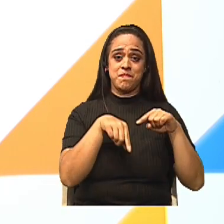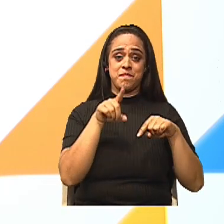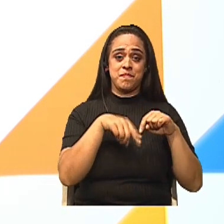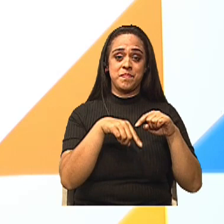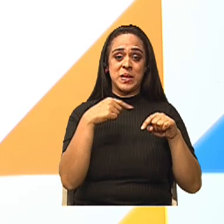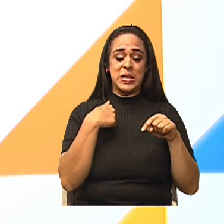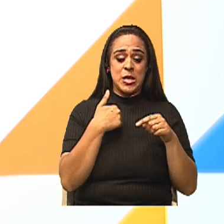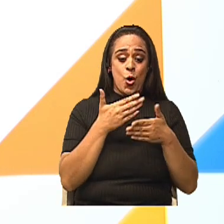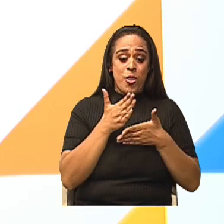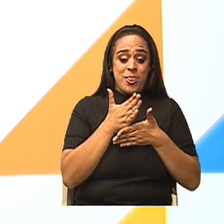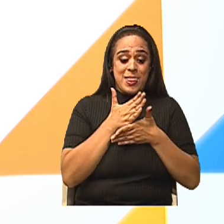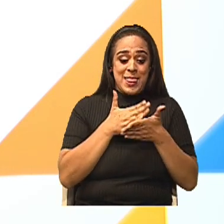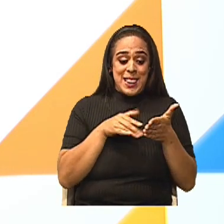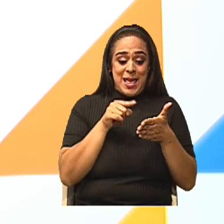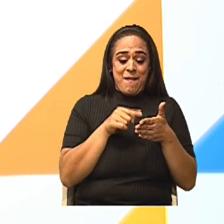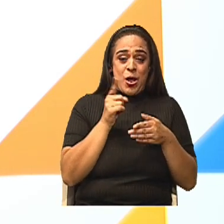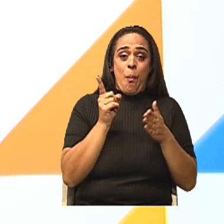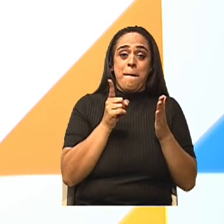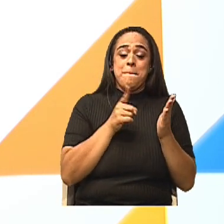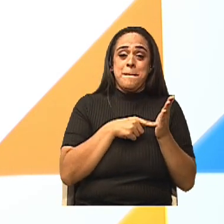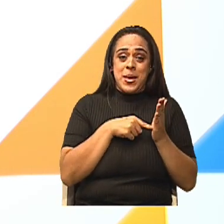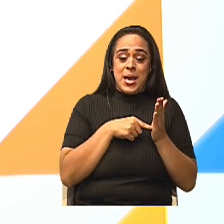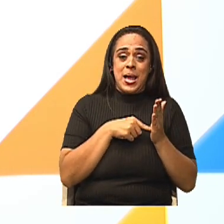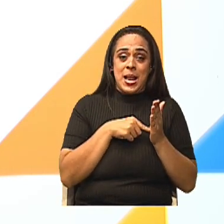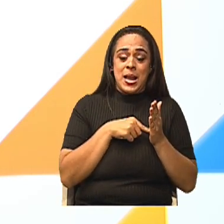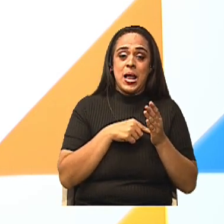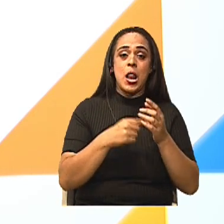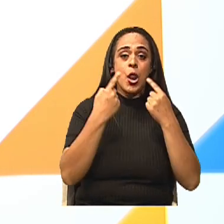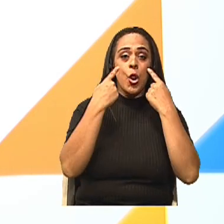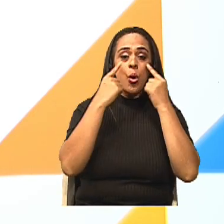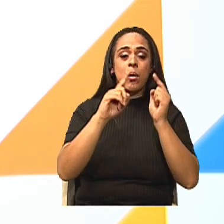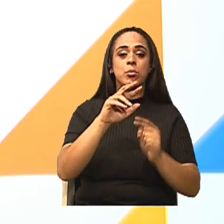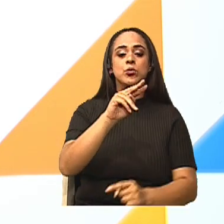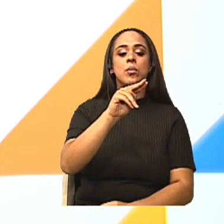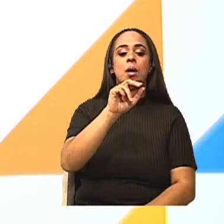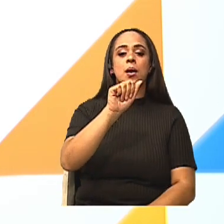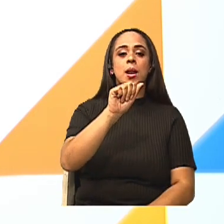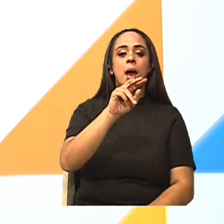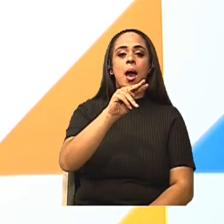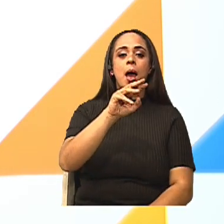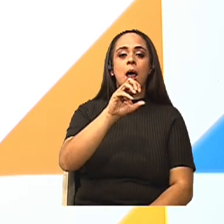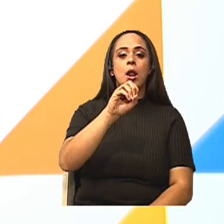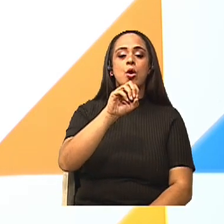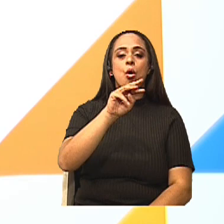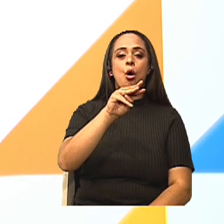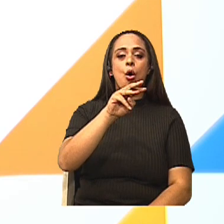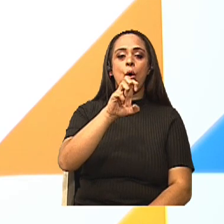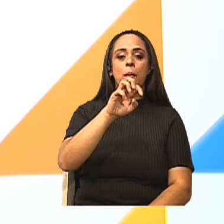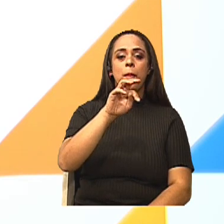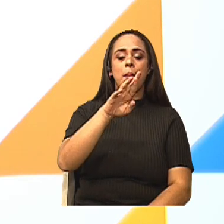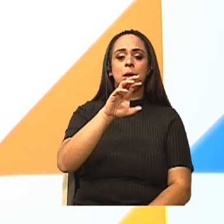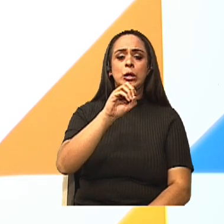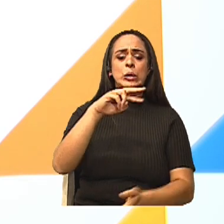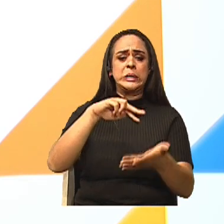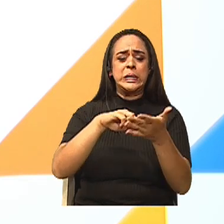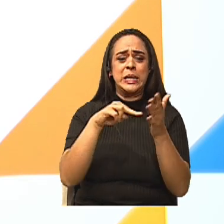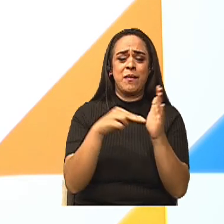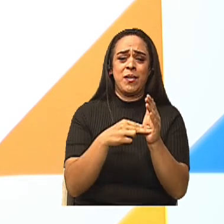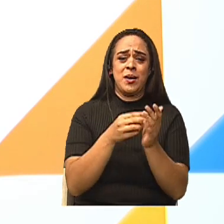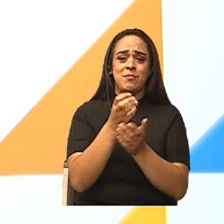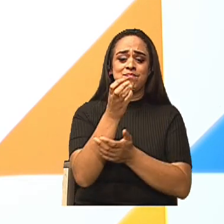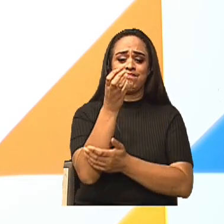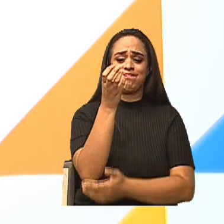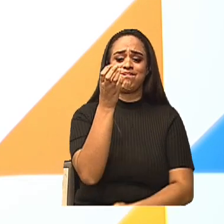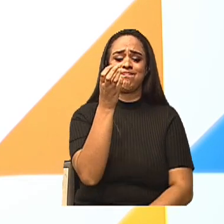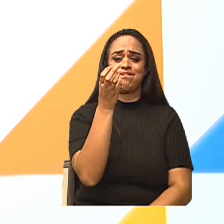lo divido en 1000 partes más, se obtiene 1 nanómetro. O sea, son tamaños tan pequeños que no son